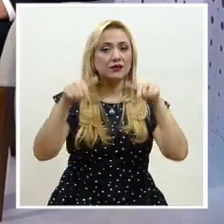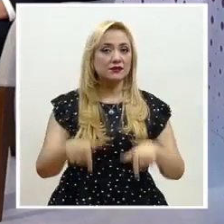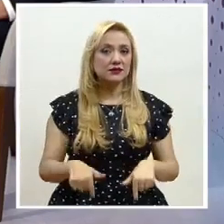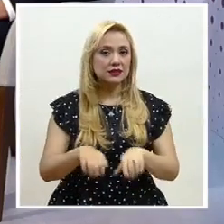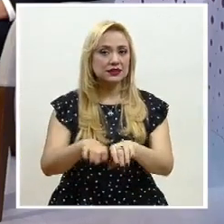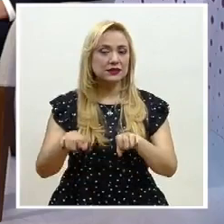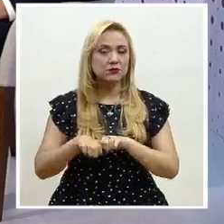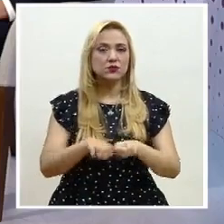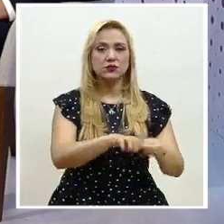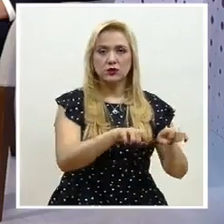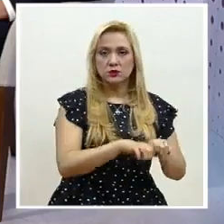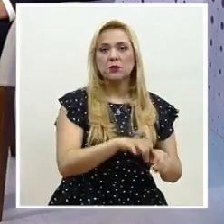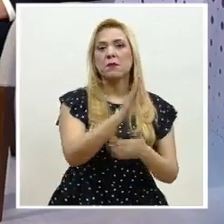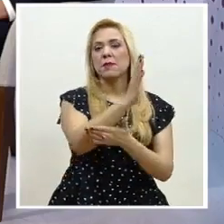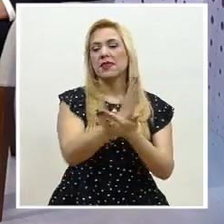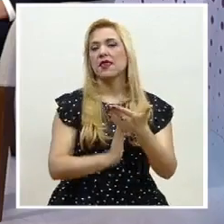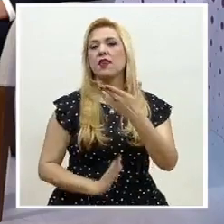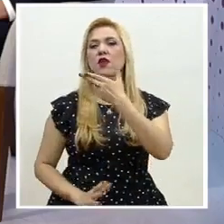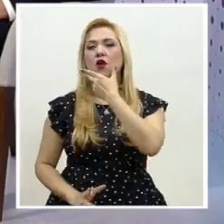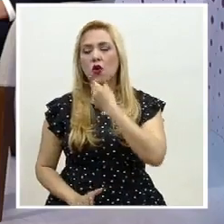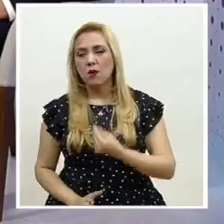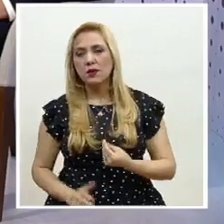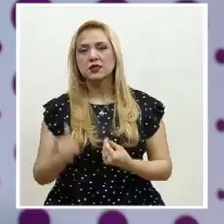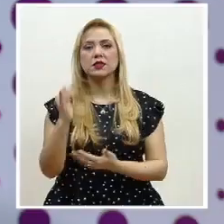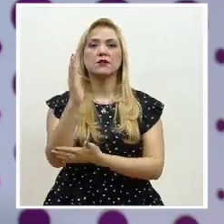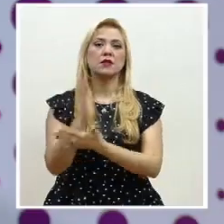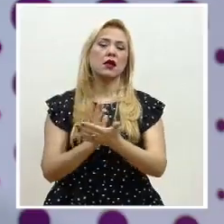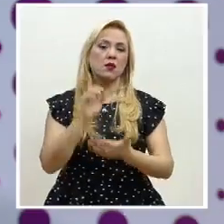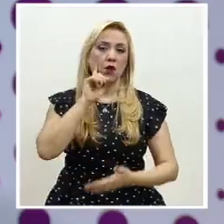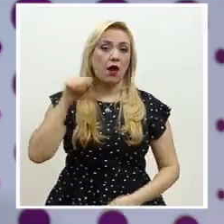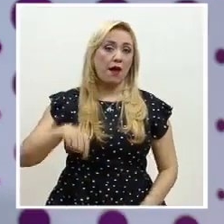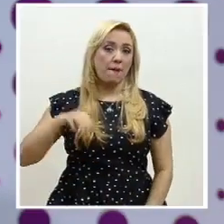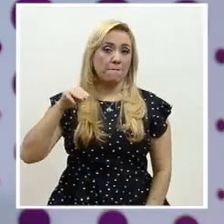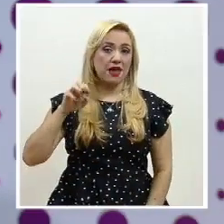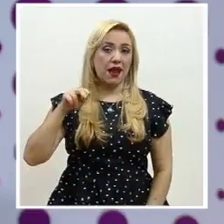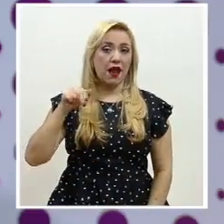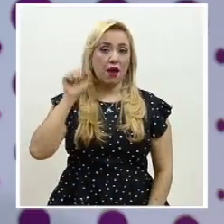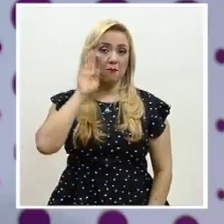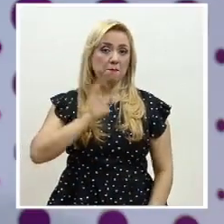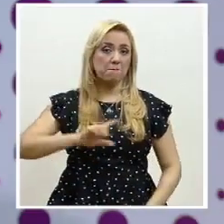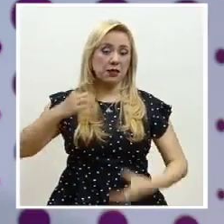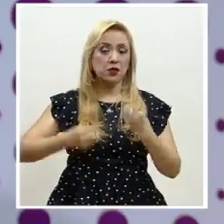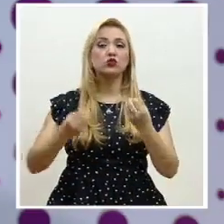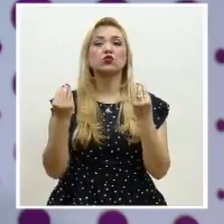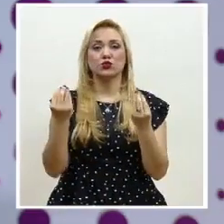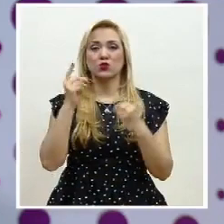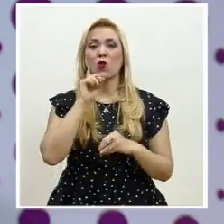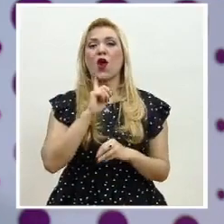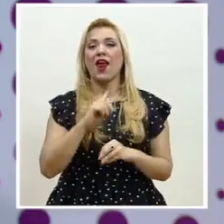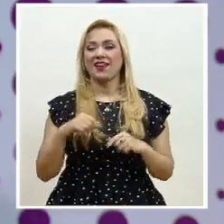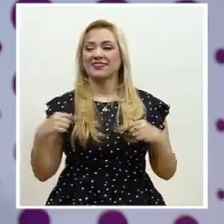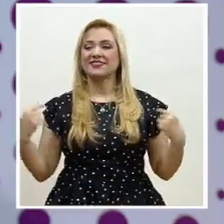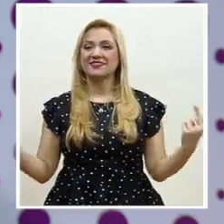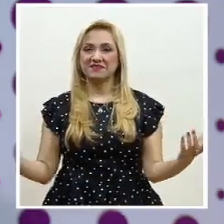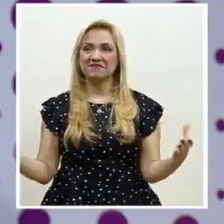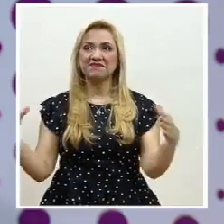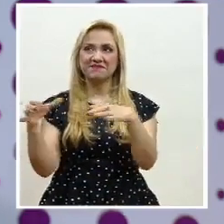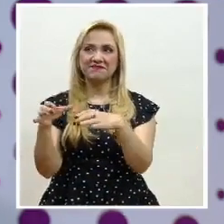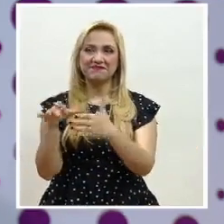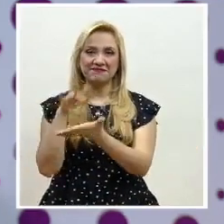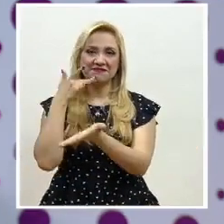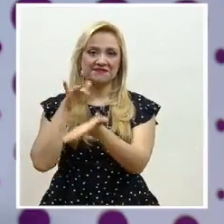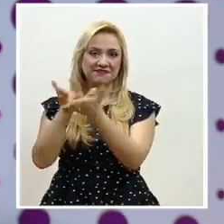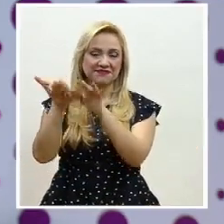con una mitad de hombres, de mujeres, al menos en la ponencia del ministro Gutiérrez Ortiz Mena, sí somos muchas mujeres como secretarias de estudio y